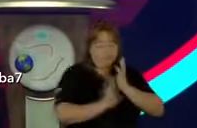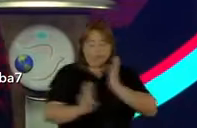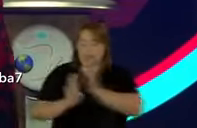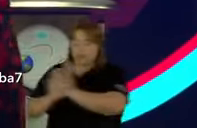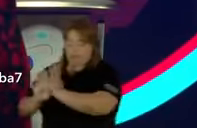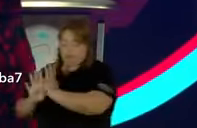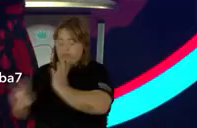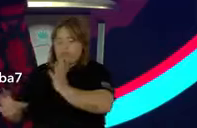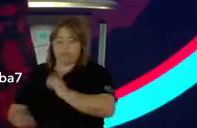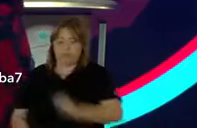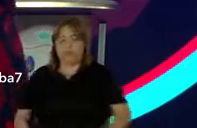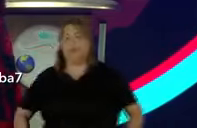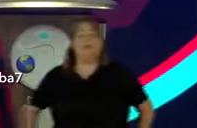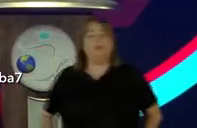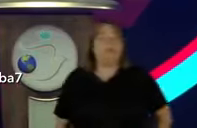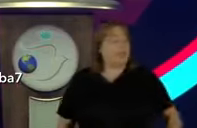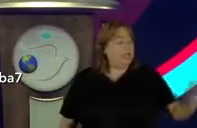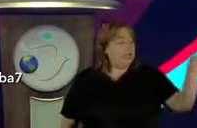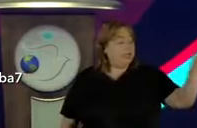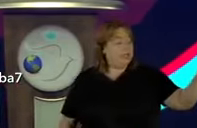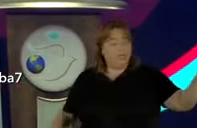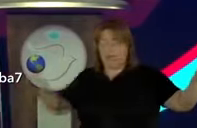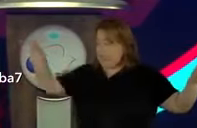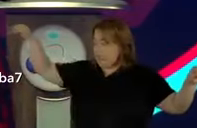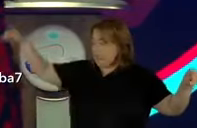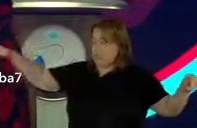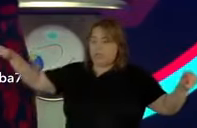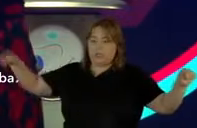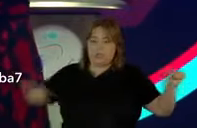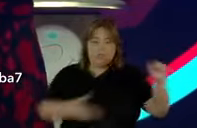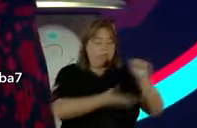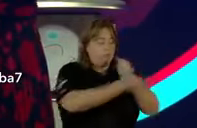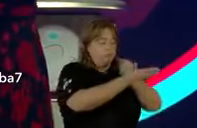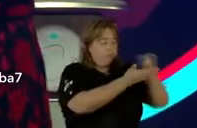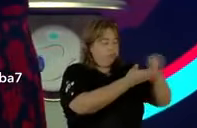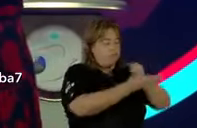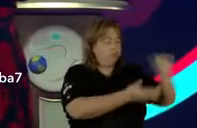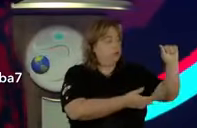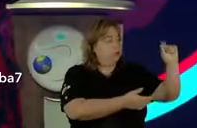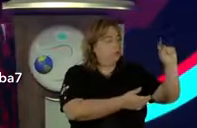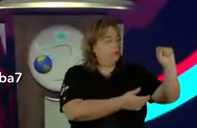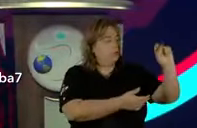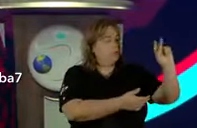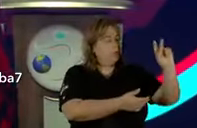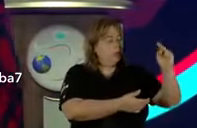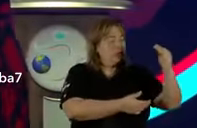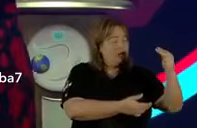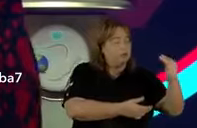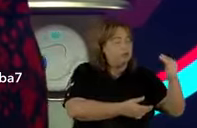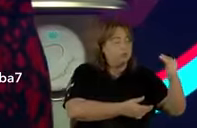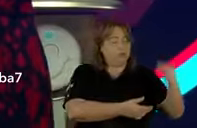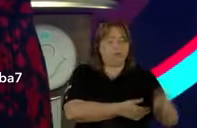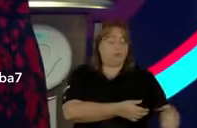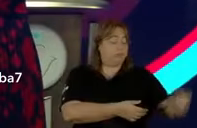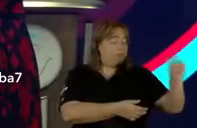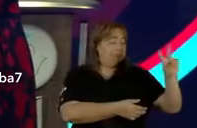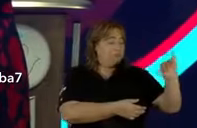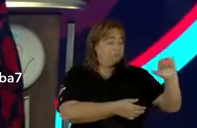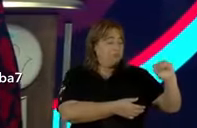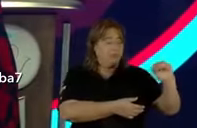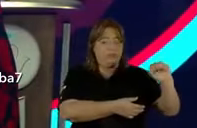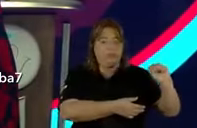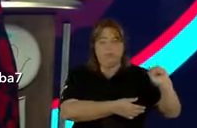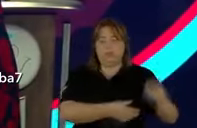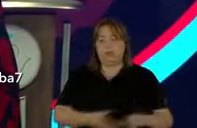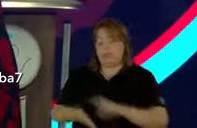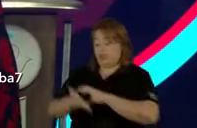esquinas tenemos también los que lo hacen por tarjeta, ATH, de la manera regular lo puede hacer. Todo